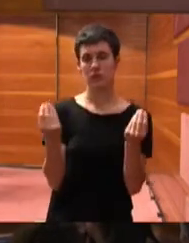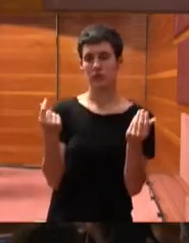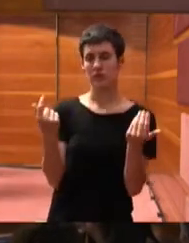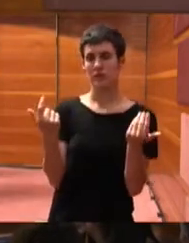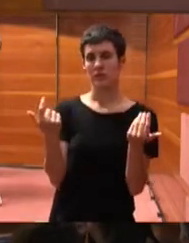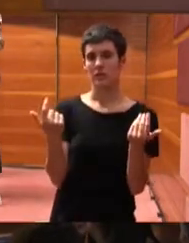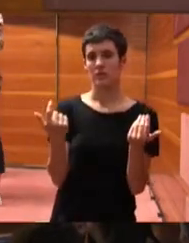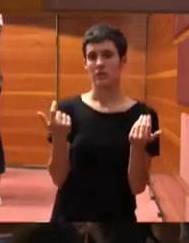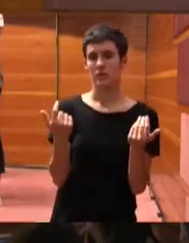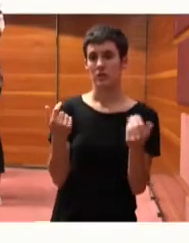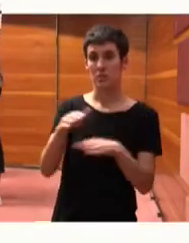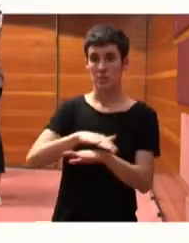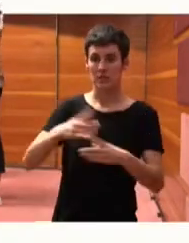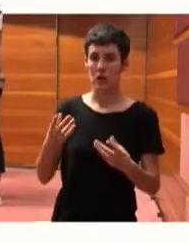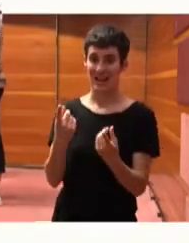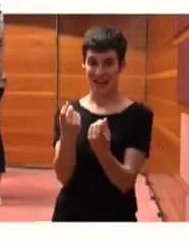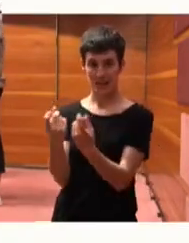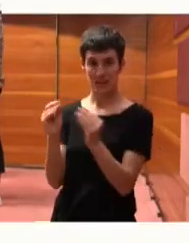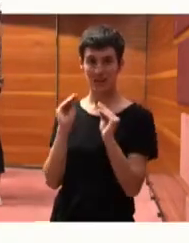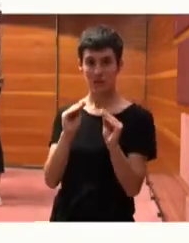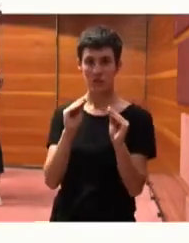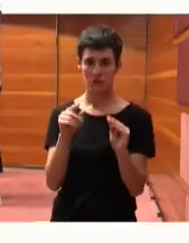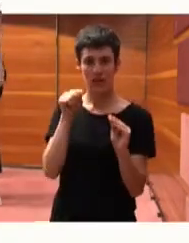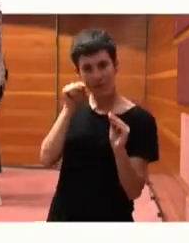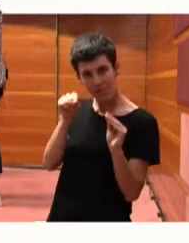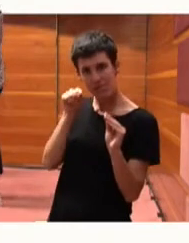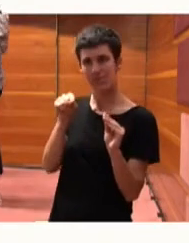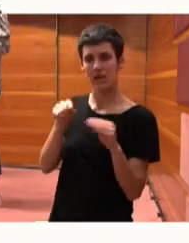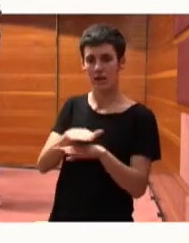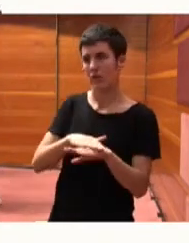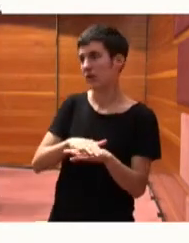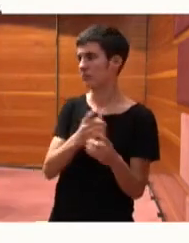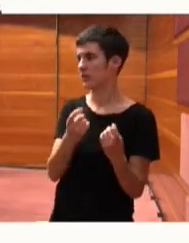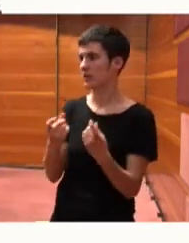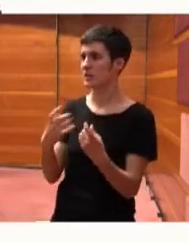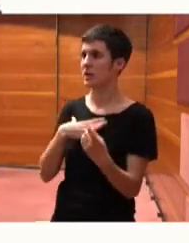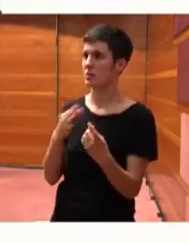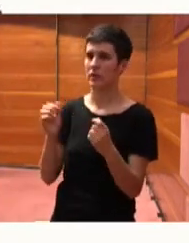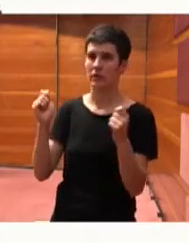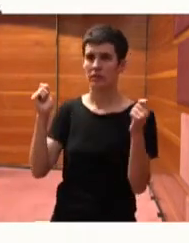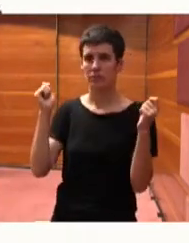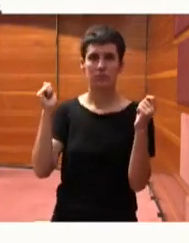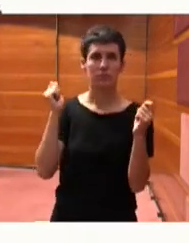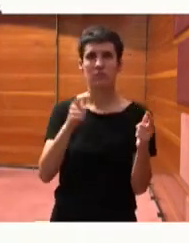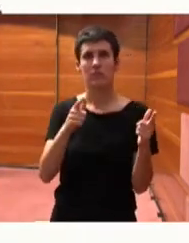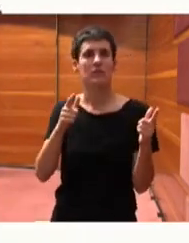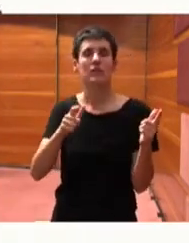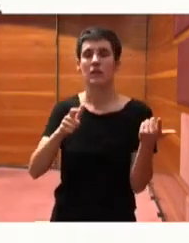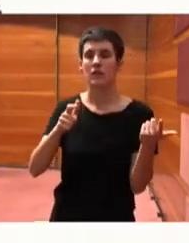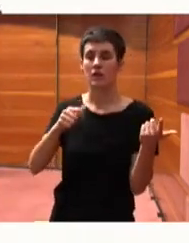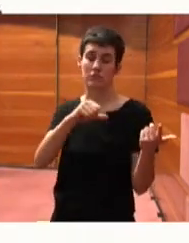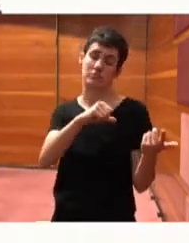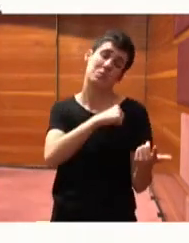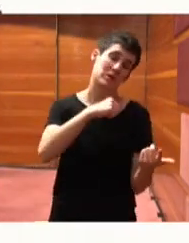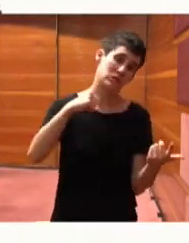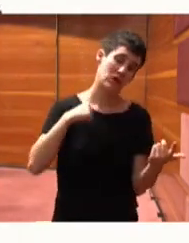accedo, porque si no, no hacemos nada. La necesidad puede venir dada, como decíamos, por el lado personal o por